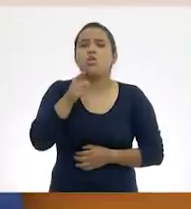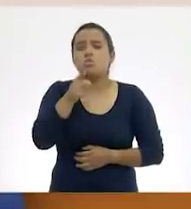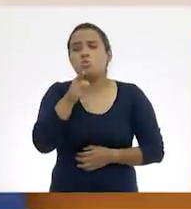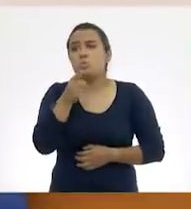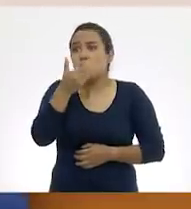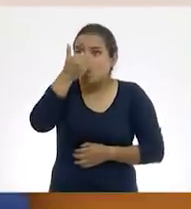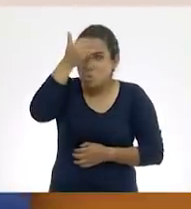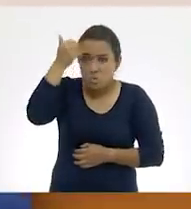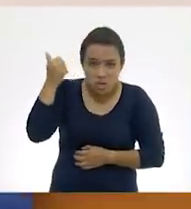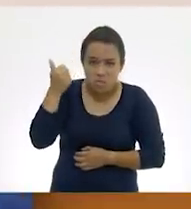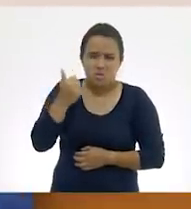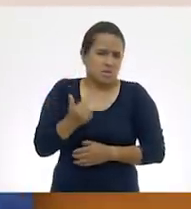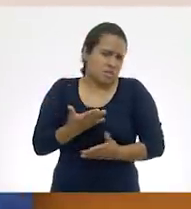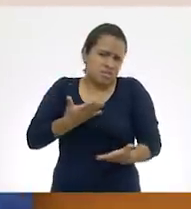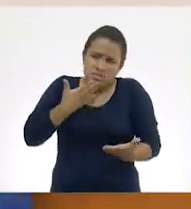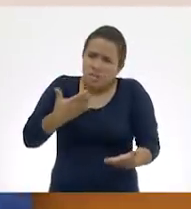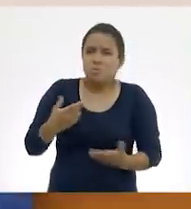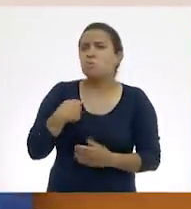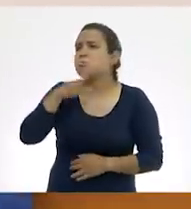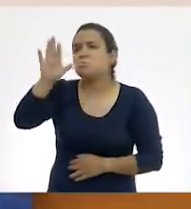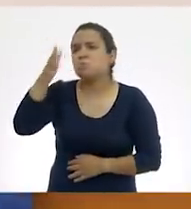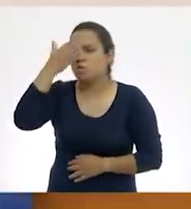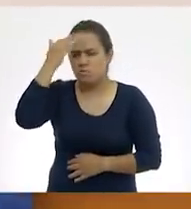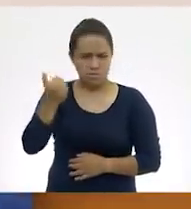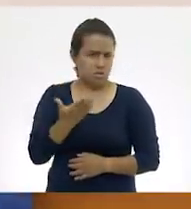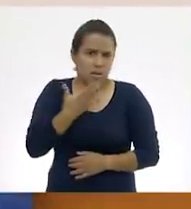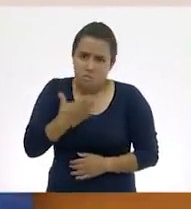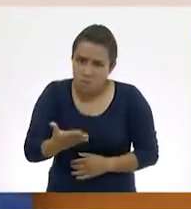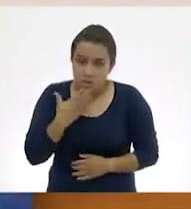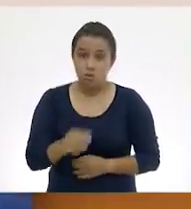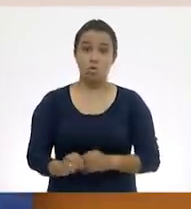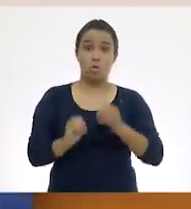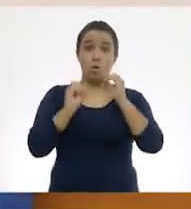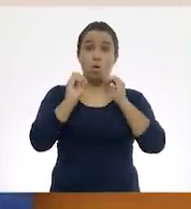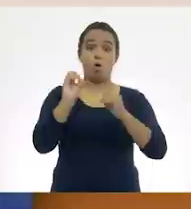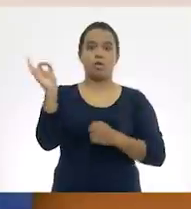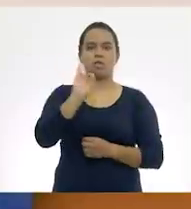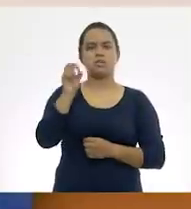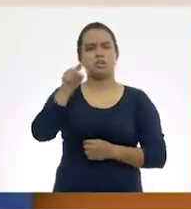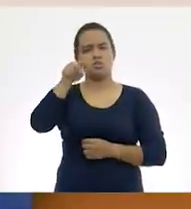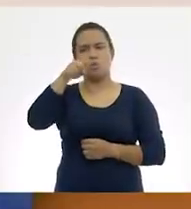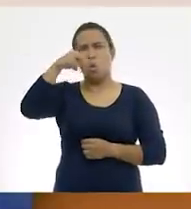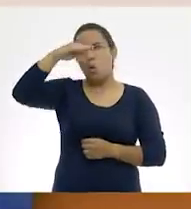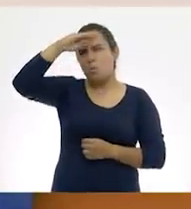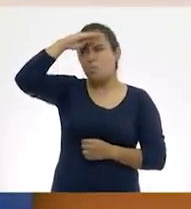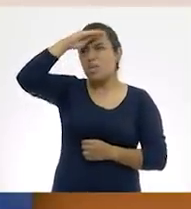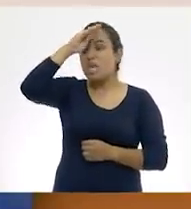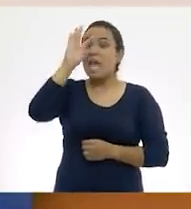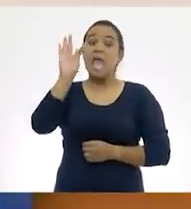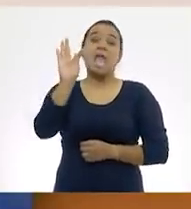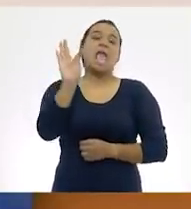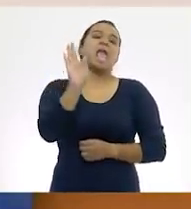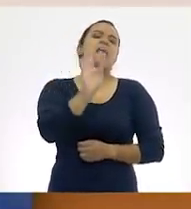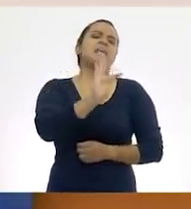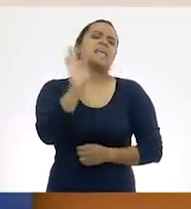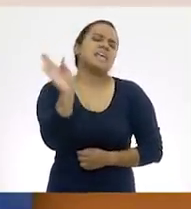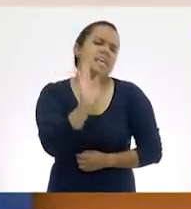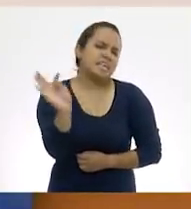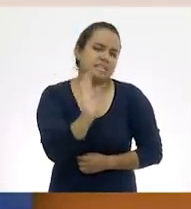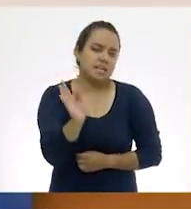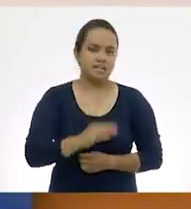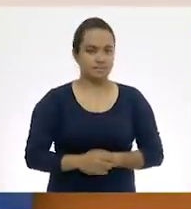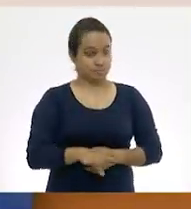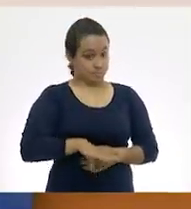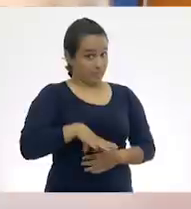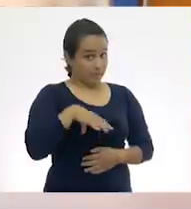cuando no sabemos algo. Pues sí. También es muy válido que nosotros pensemos en las posibles... Que hagamos un